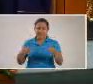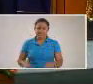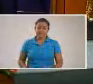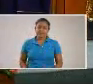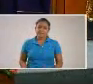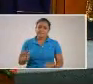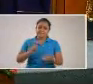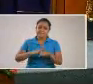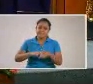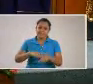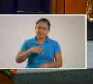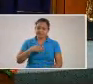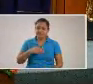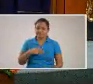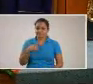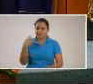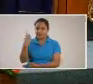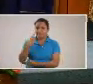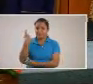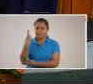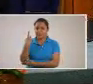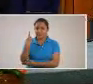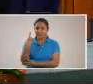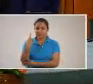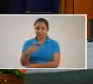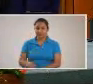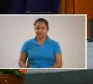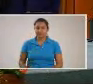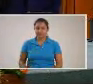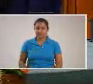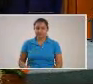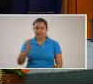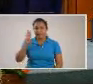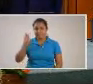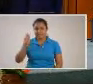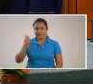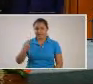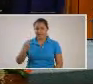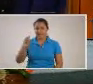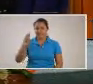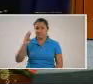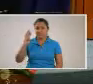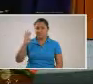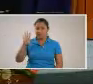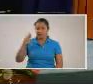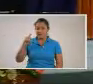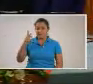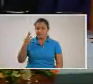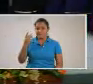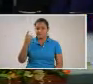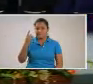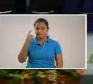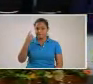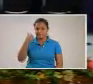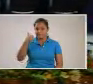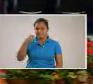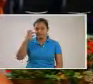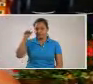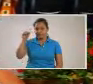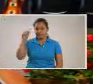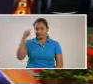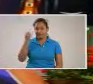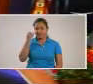país. La B es de Brasil, la R es de Rusia, la I es de